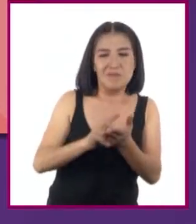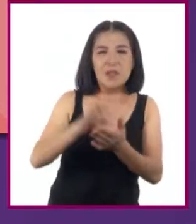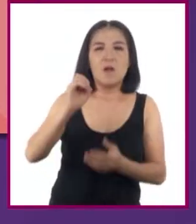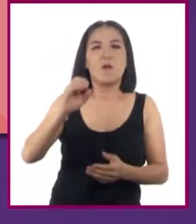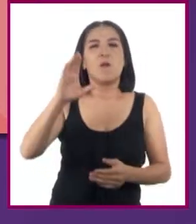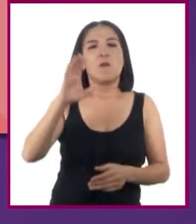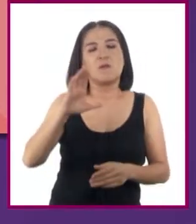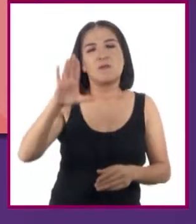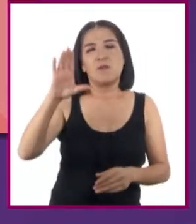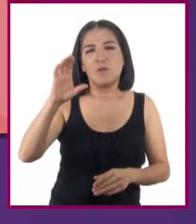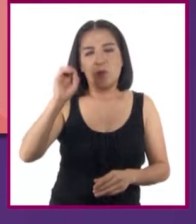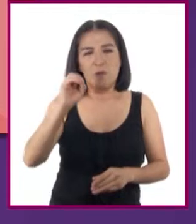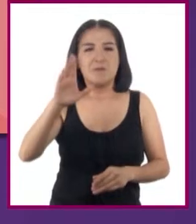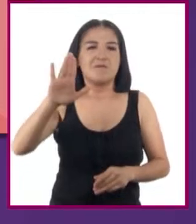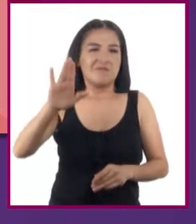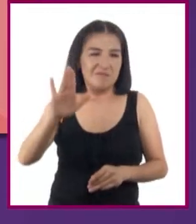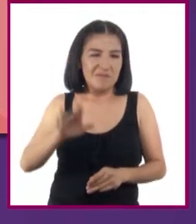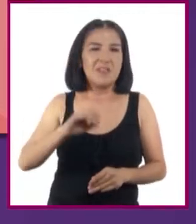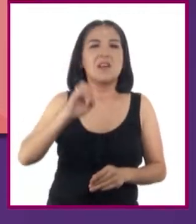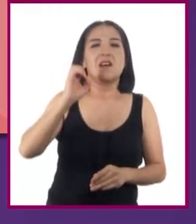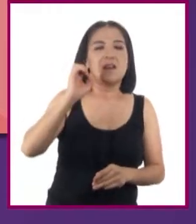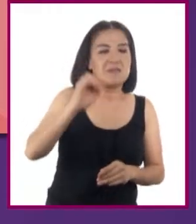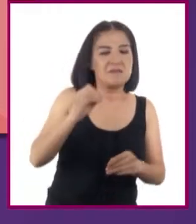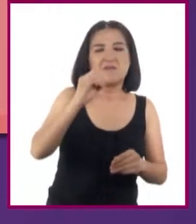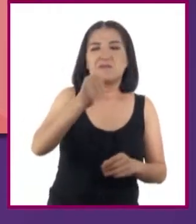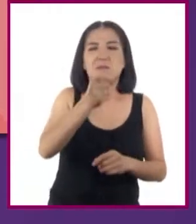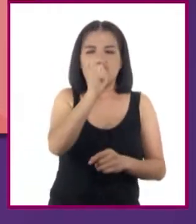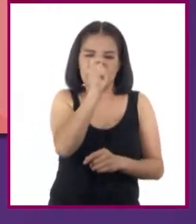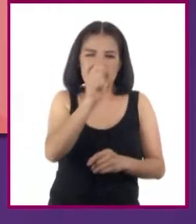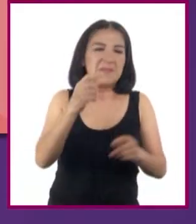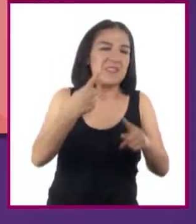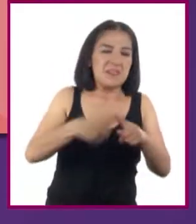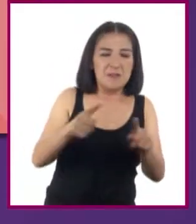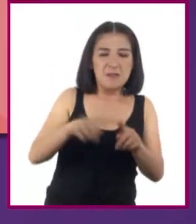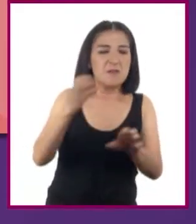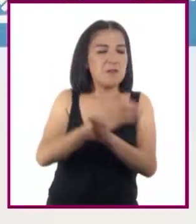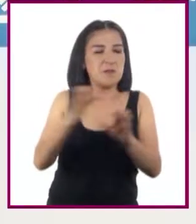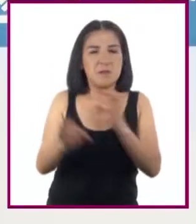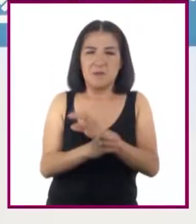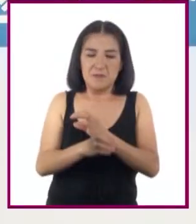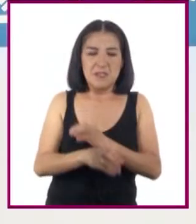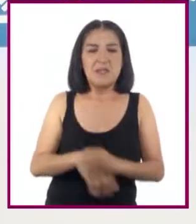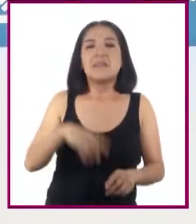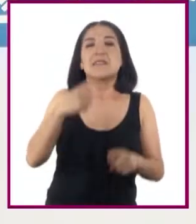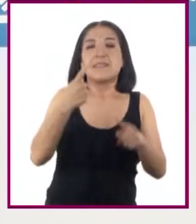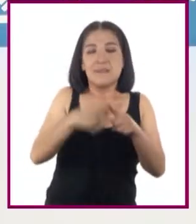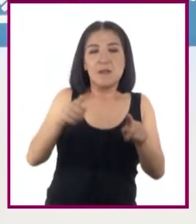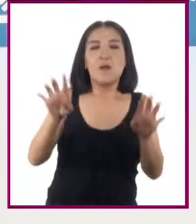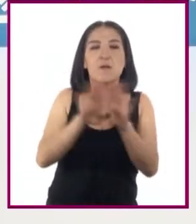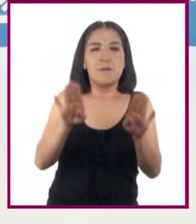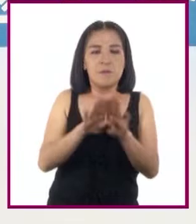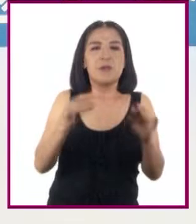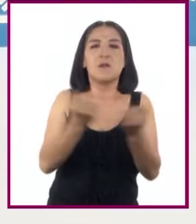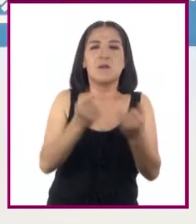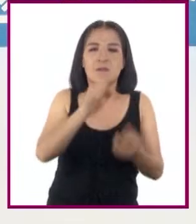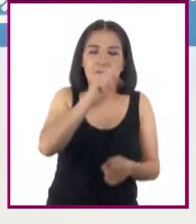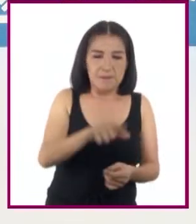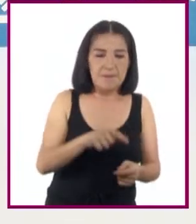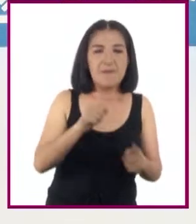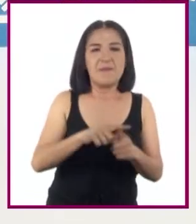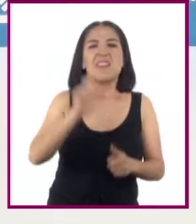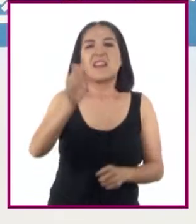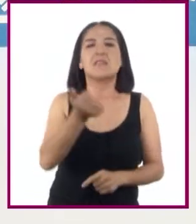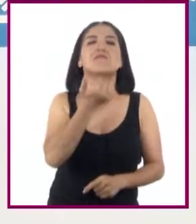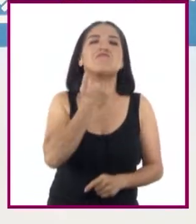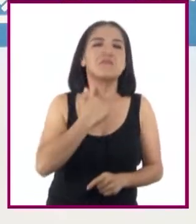cafeína, tabaco y disolventes volátiles. Aunque casi siempre que se habla del tema, nos referimos al consumo de sustancias como el